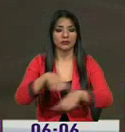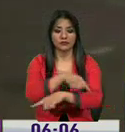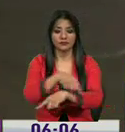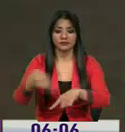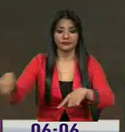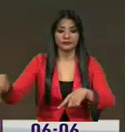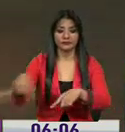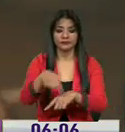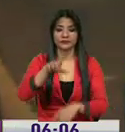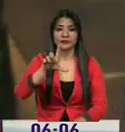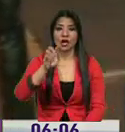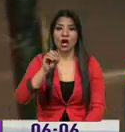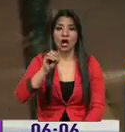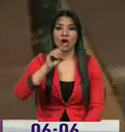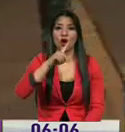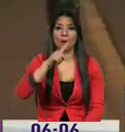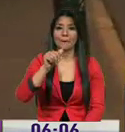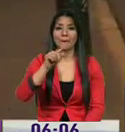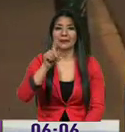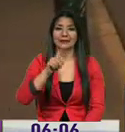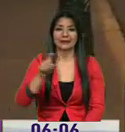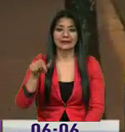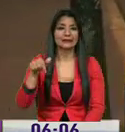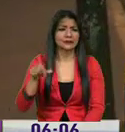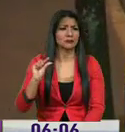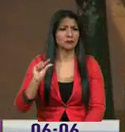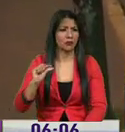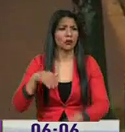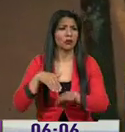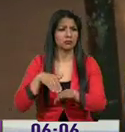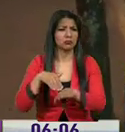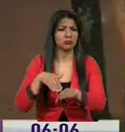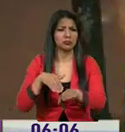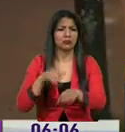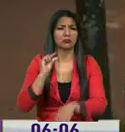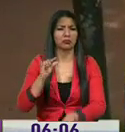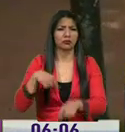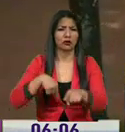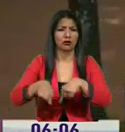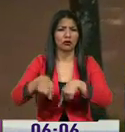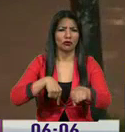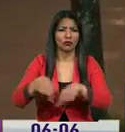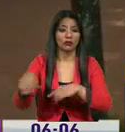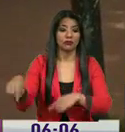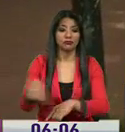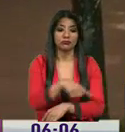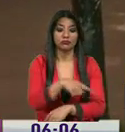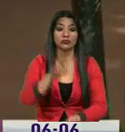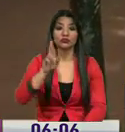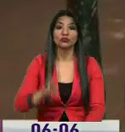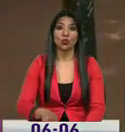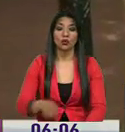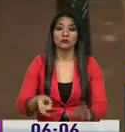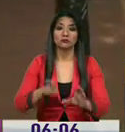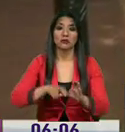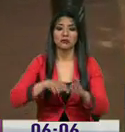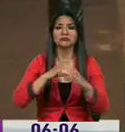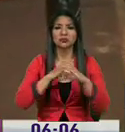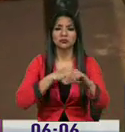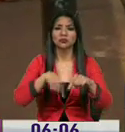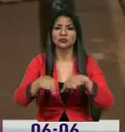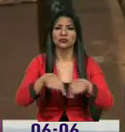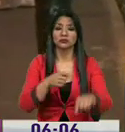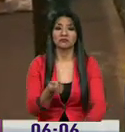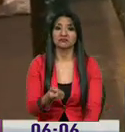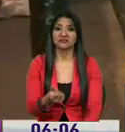Luis López, sí hay una importante carga vehicular y en especial el corredor suroccidental cada vez tiene menos tiempo